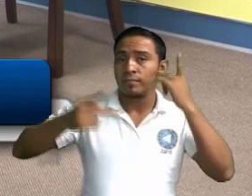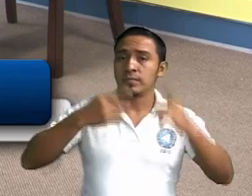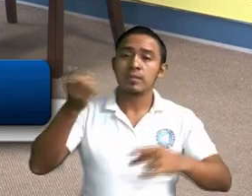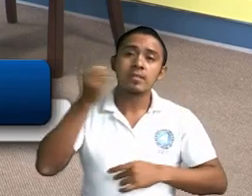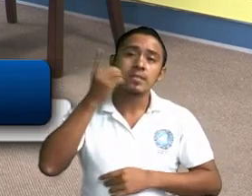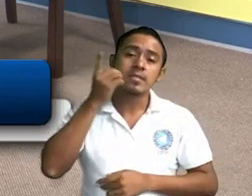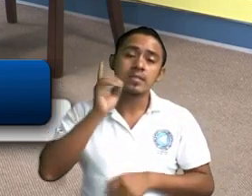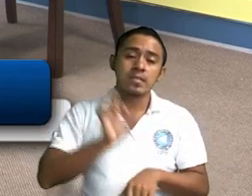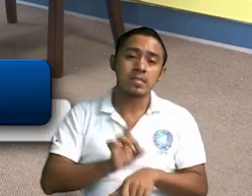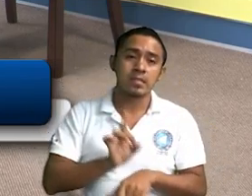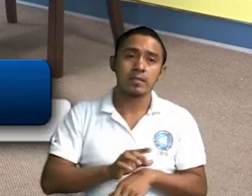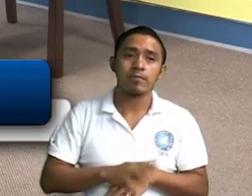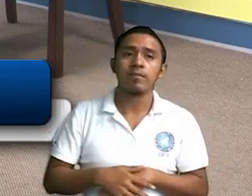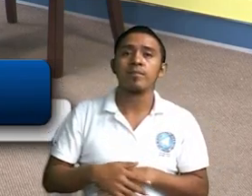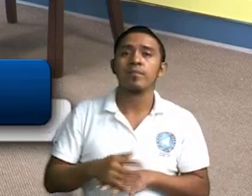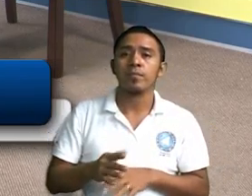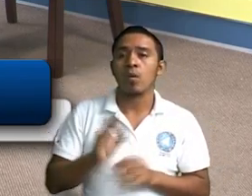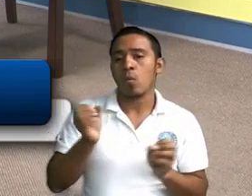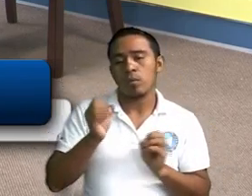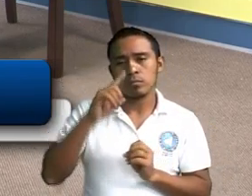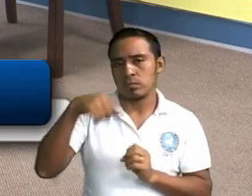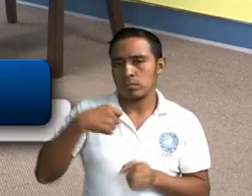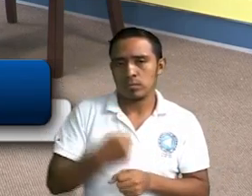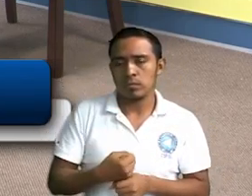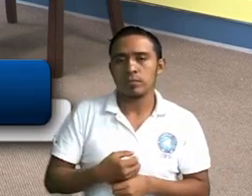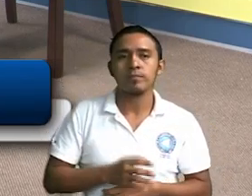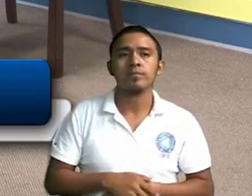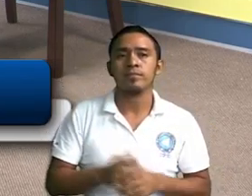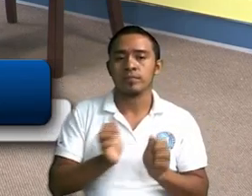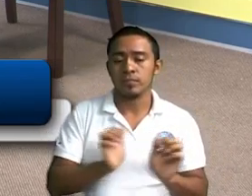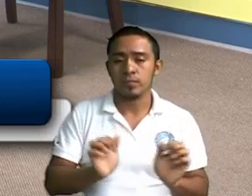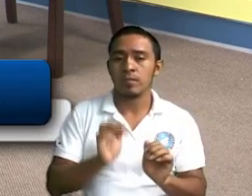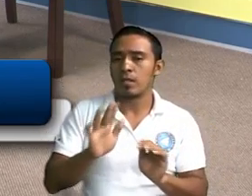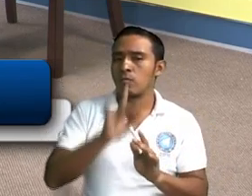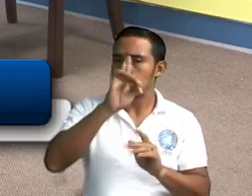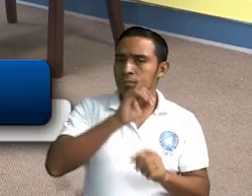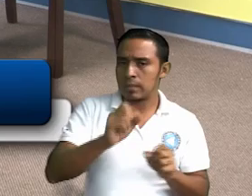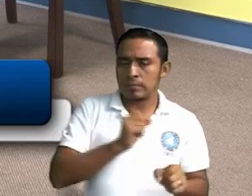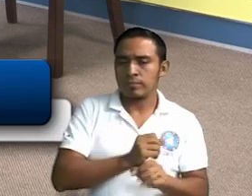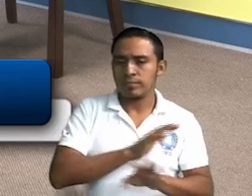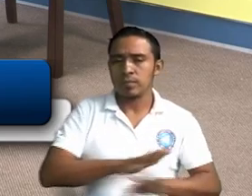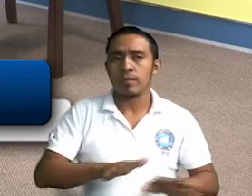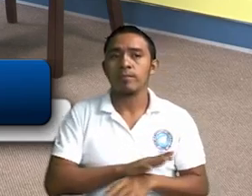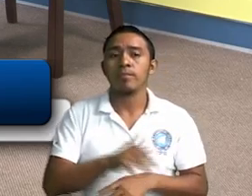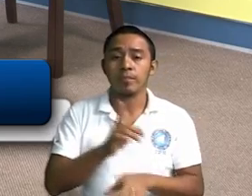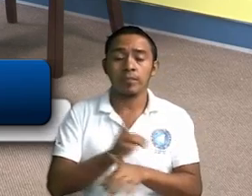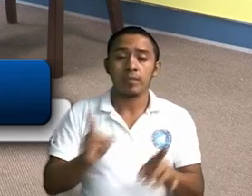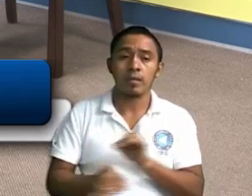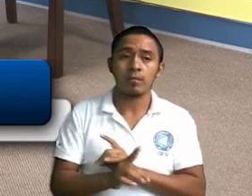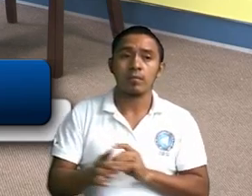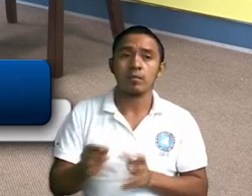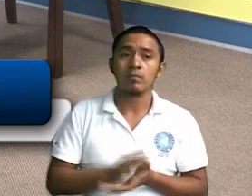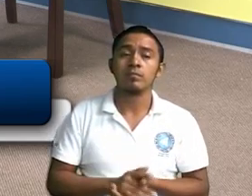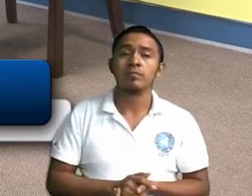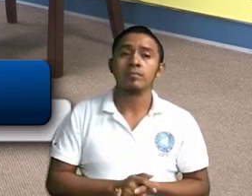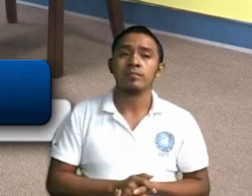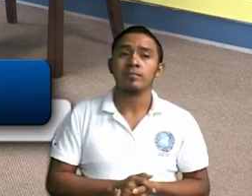dentista si cada cual año en los niños ya mayores de un año es recomendable sí o sí es recomendable